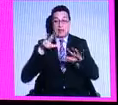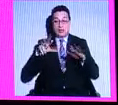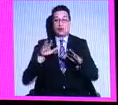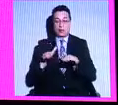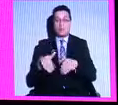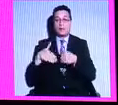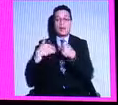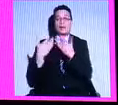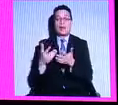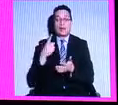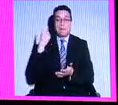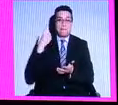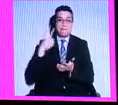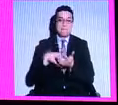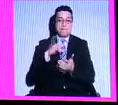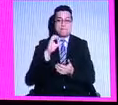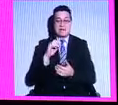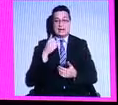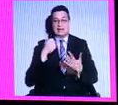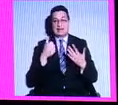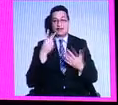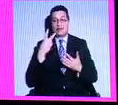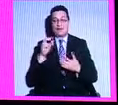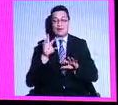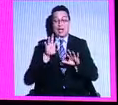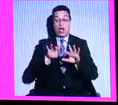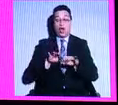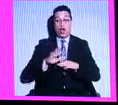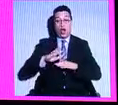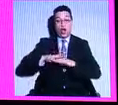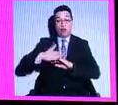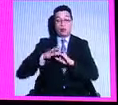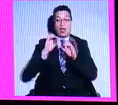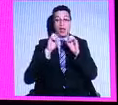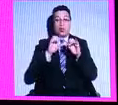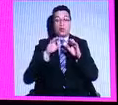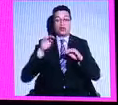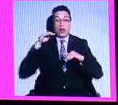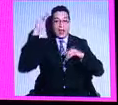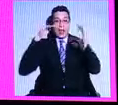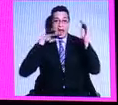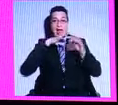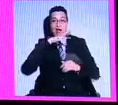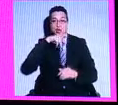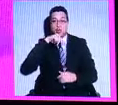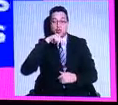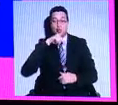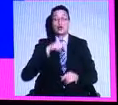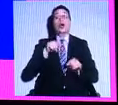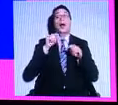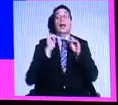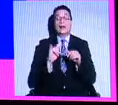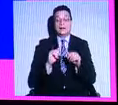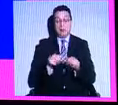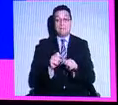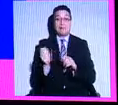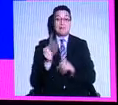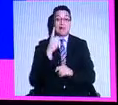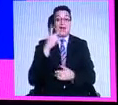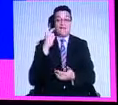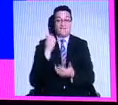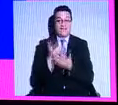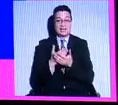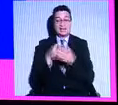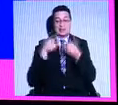entregamos 1.620 computadores para educación adulta. Además, por primera vez se hizo entrega